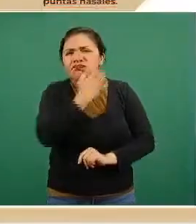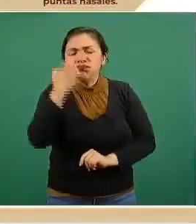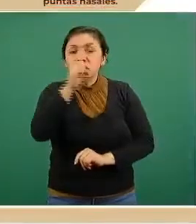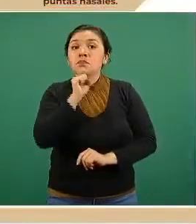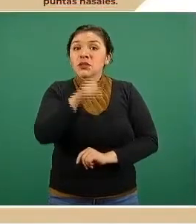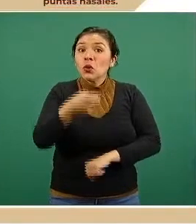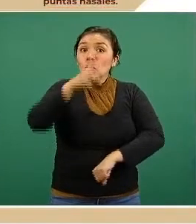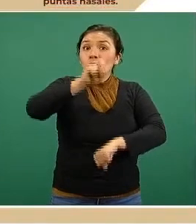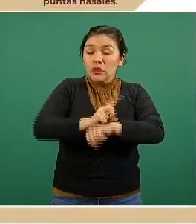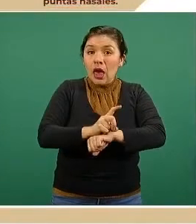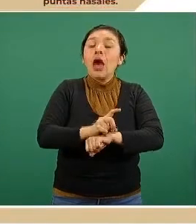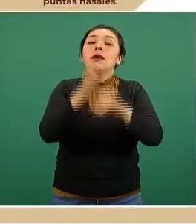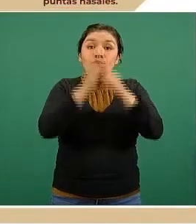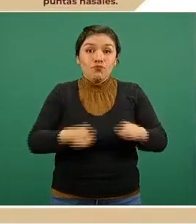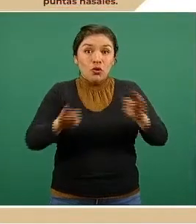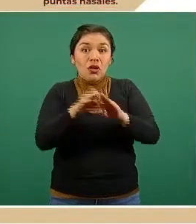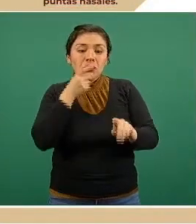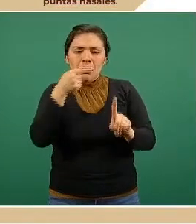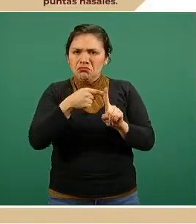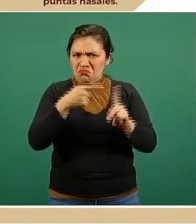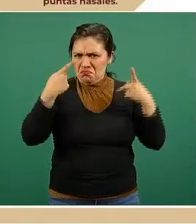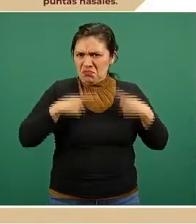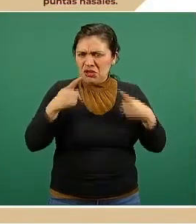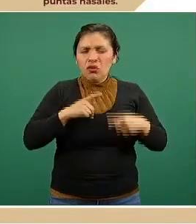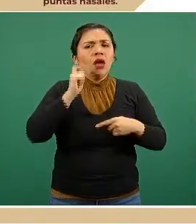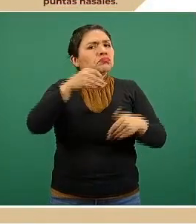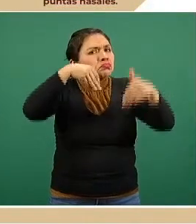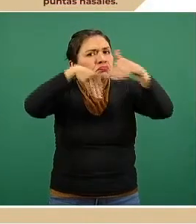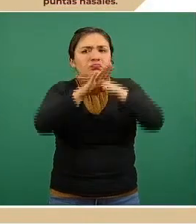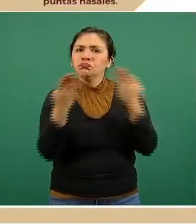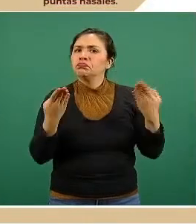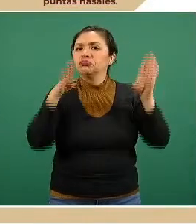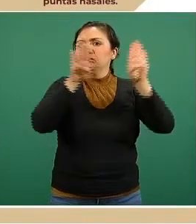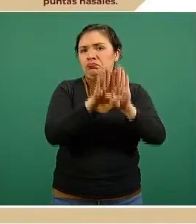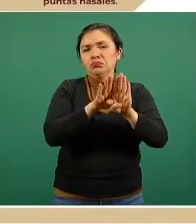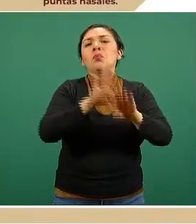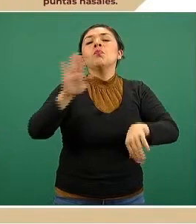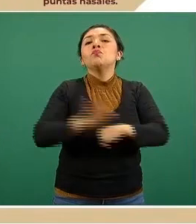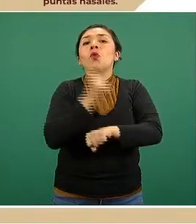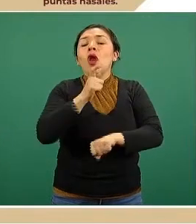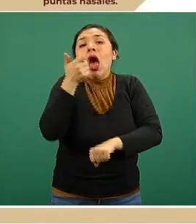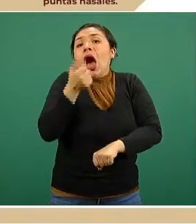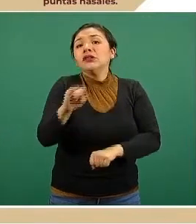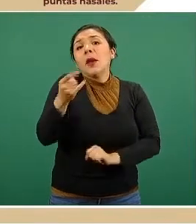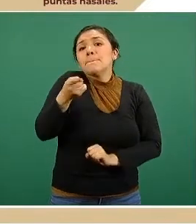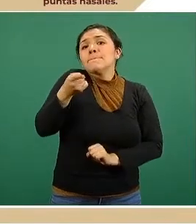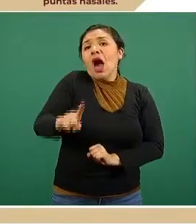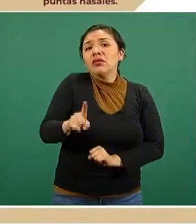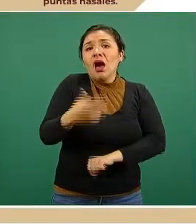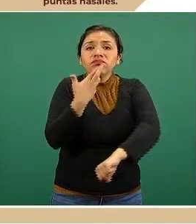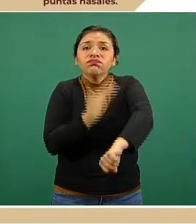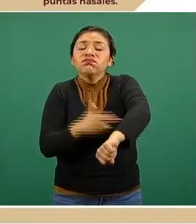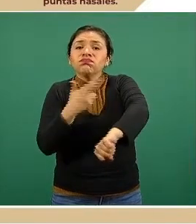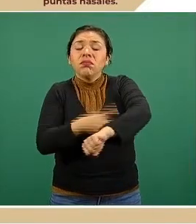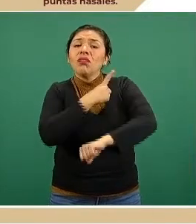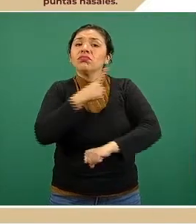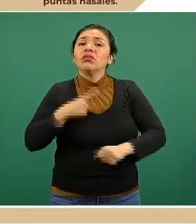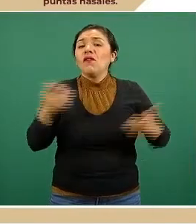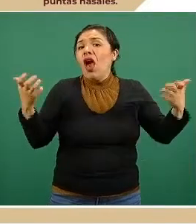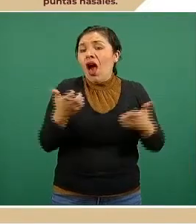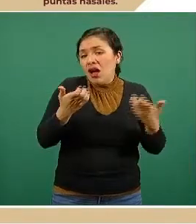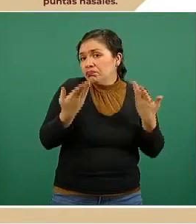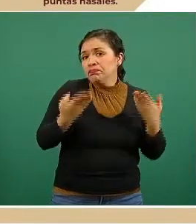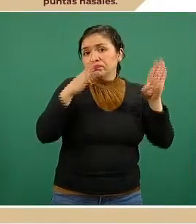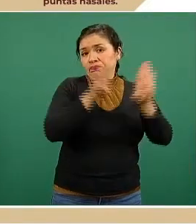día. Importante comentar que la persona se mantuvo aislada desde su llegada, dado que el protocolo mismo refiere que debe hacerlo de esta